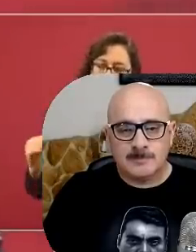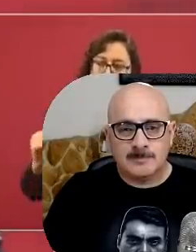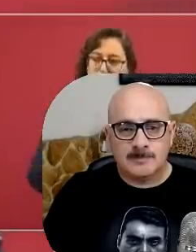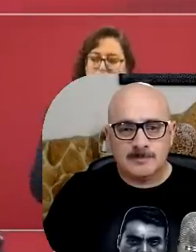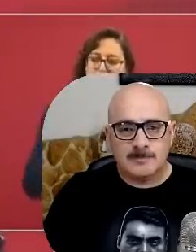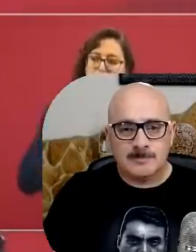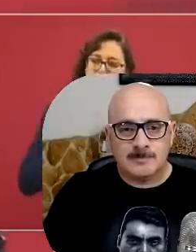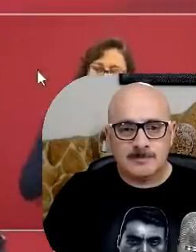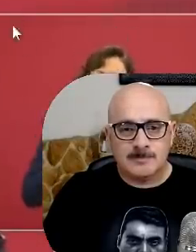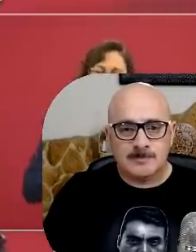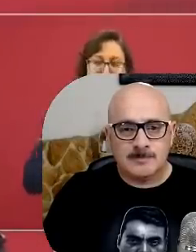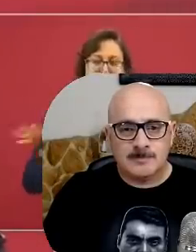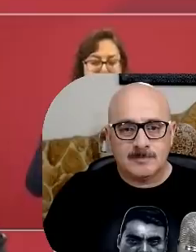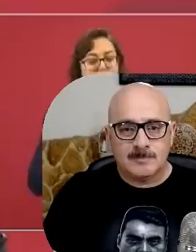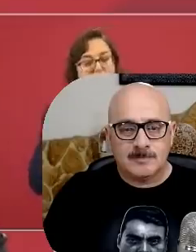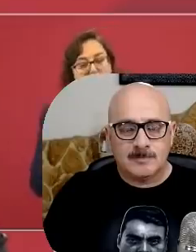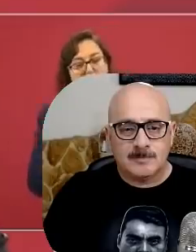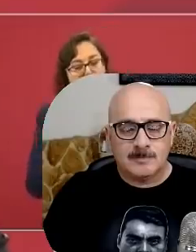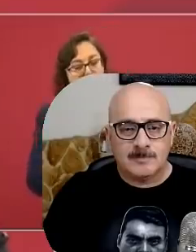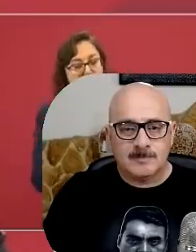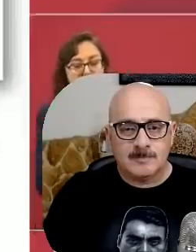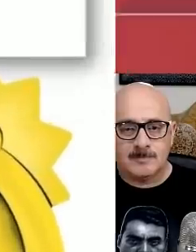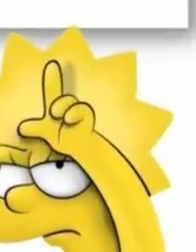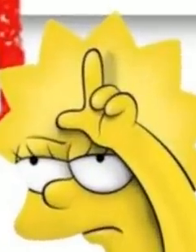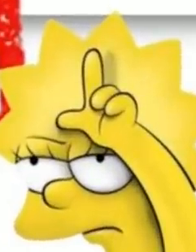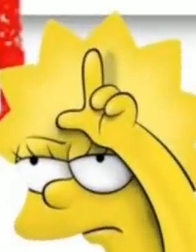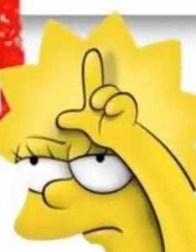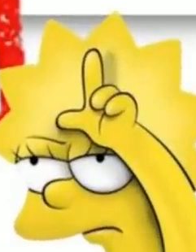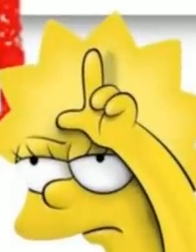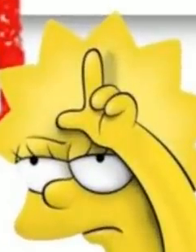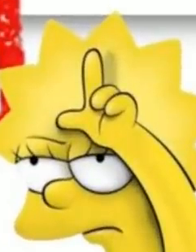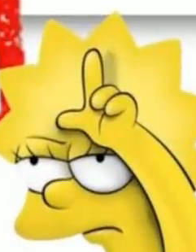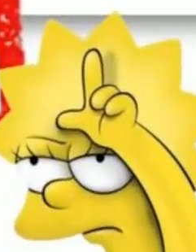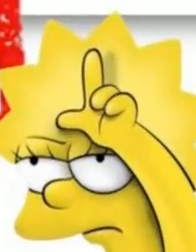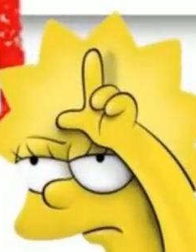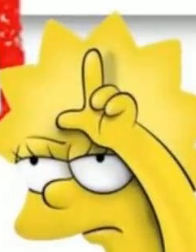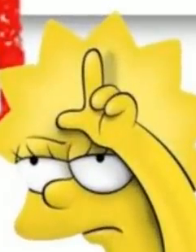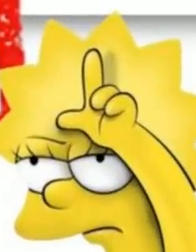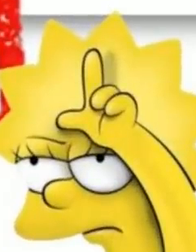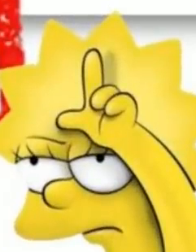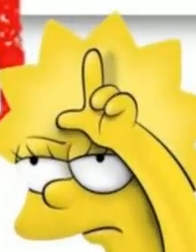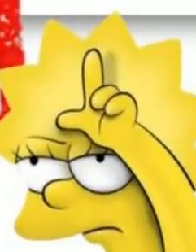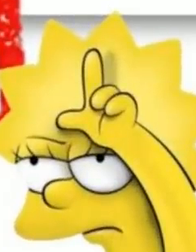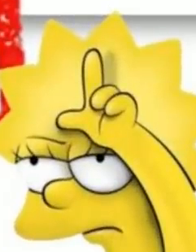que fue asesinado de manera infame,